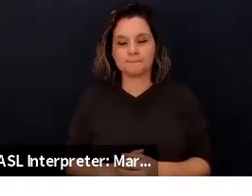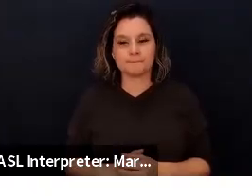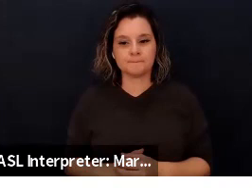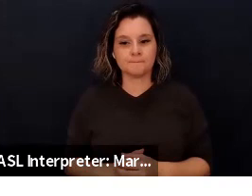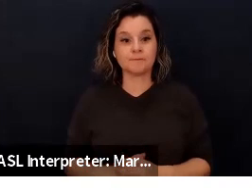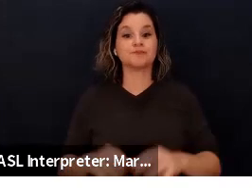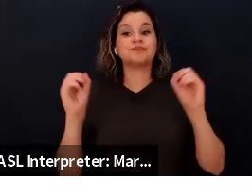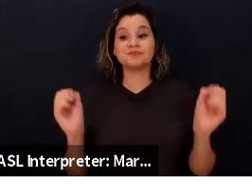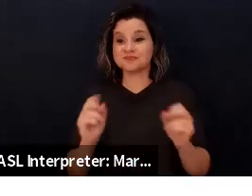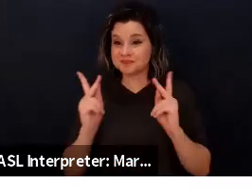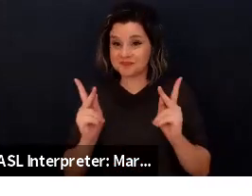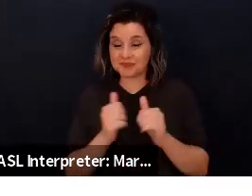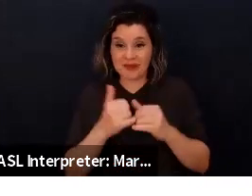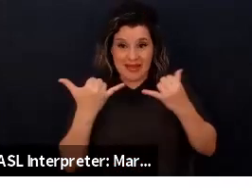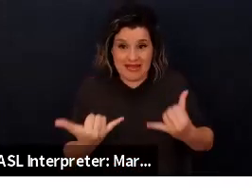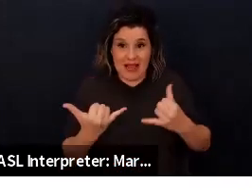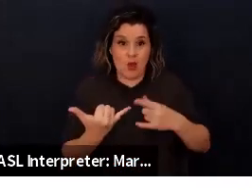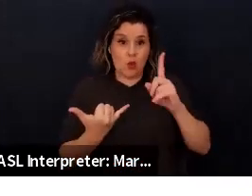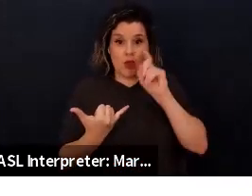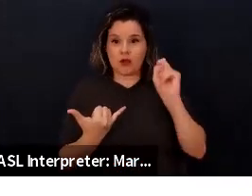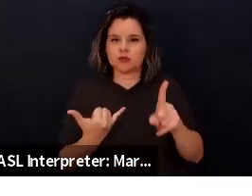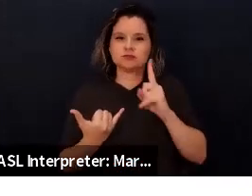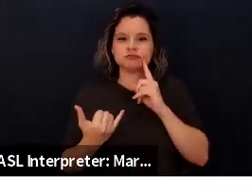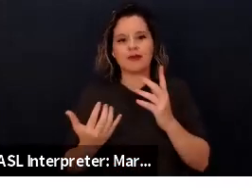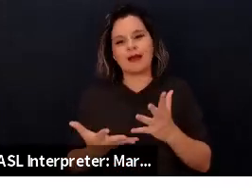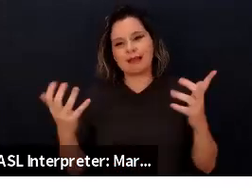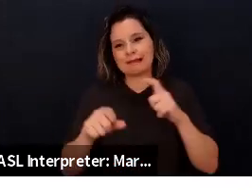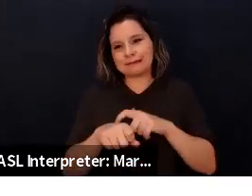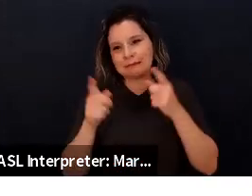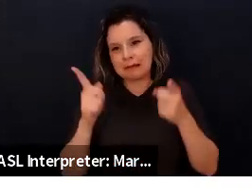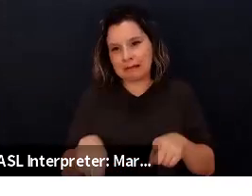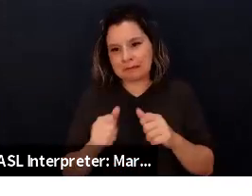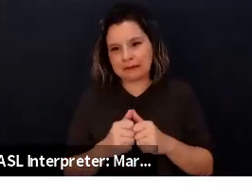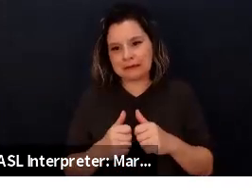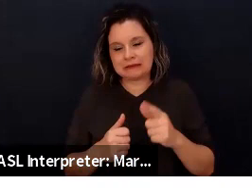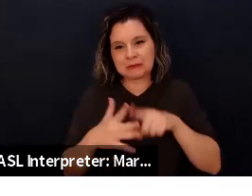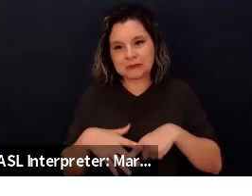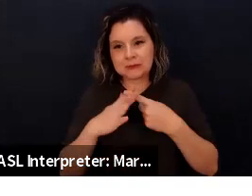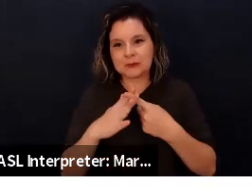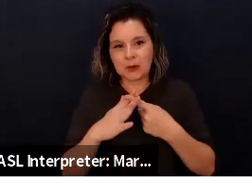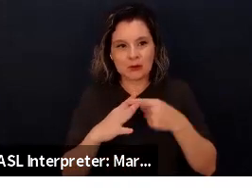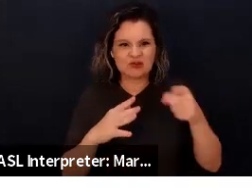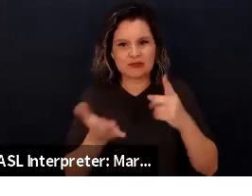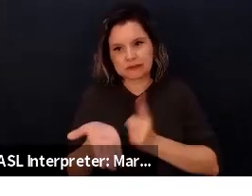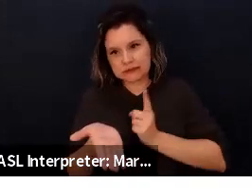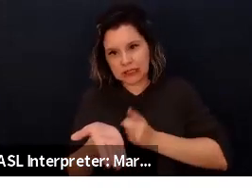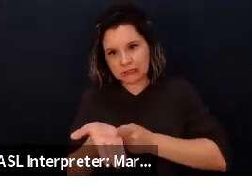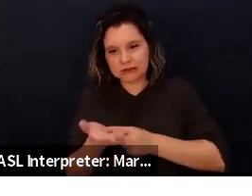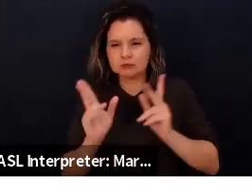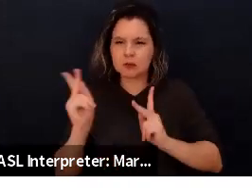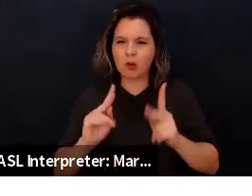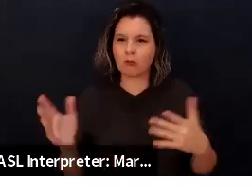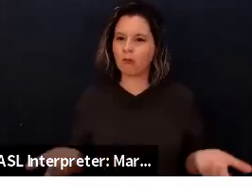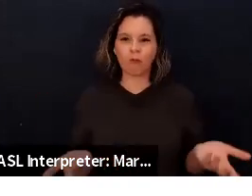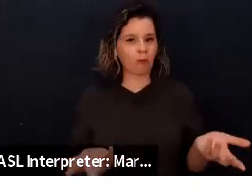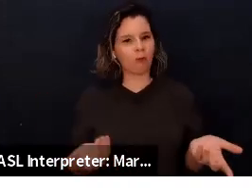Ok, hay ahora una pregunta, porque muchas veces cuando empezamos con estas conversaciones, la gente dice,